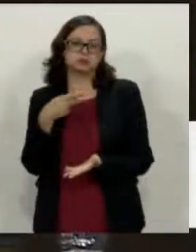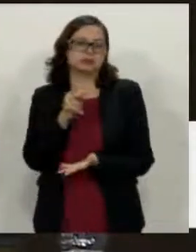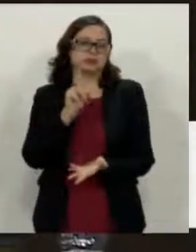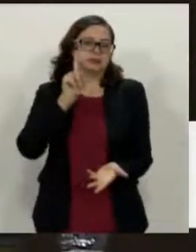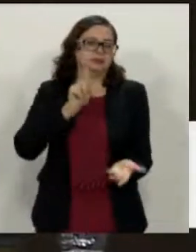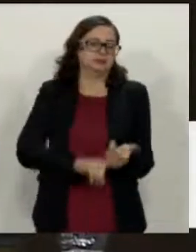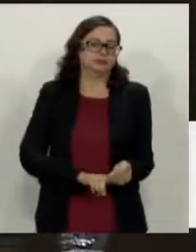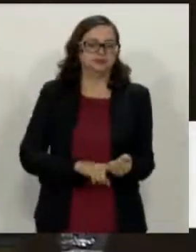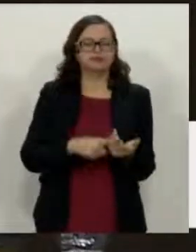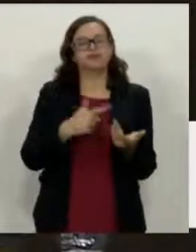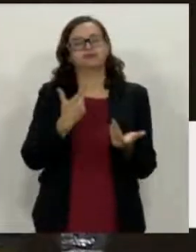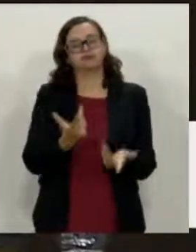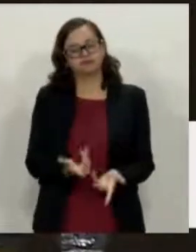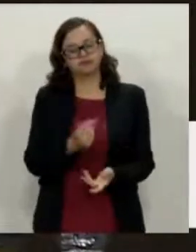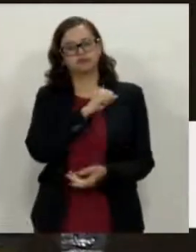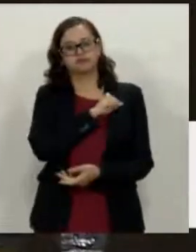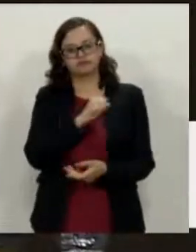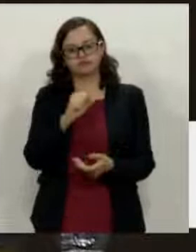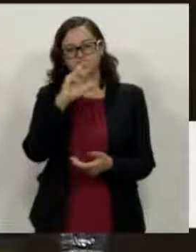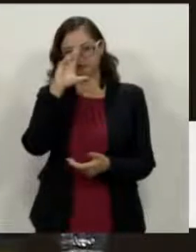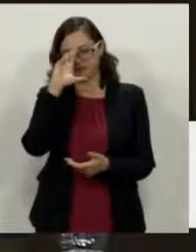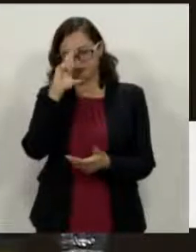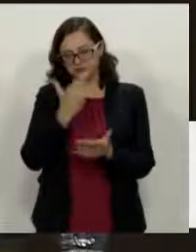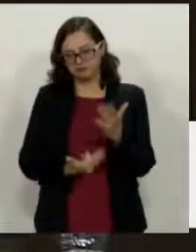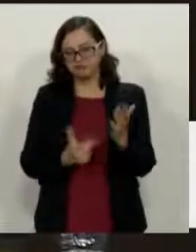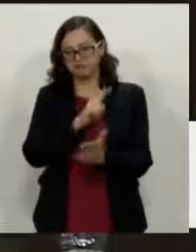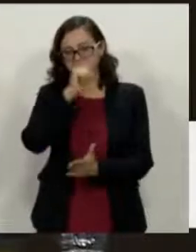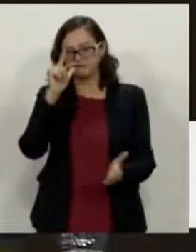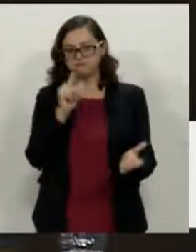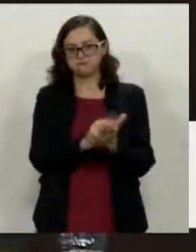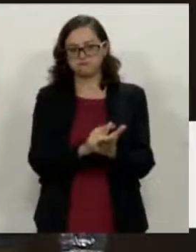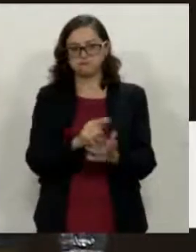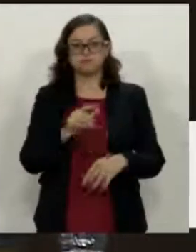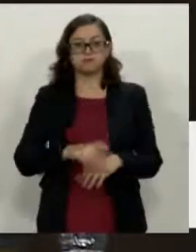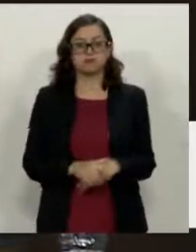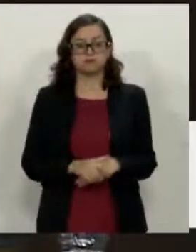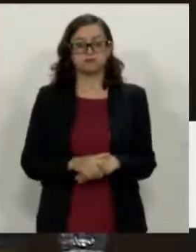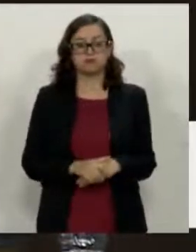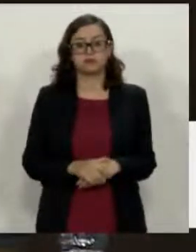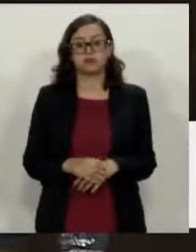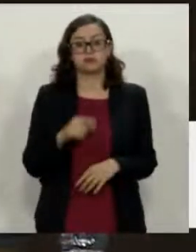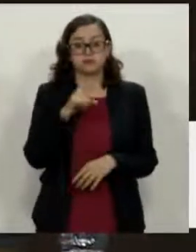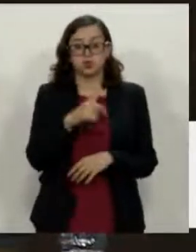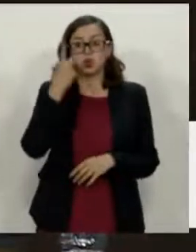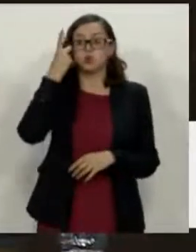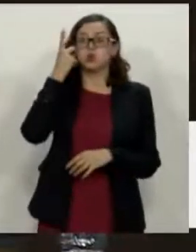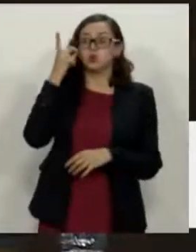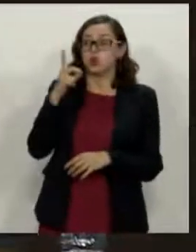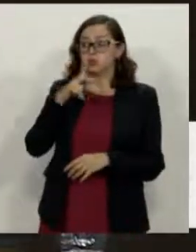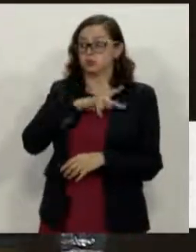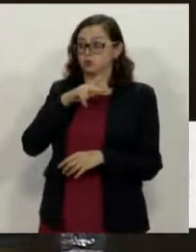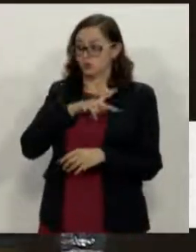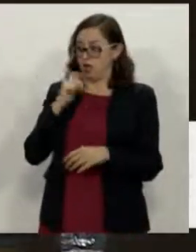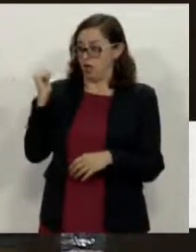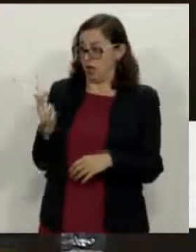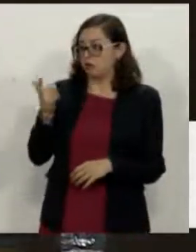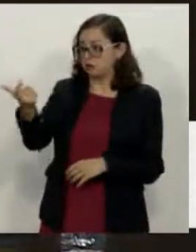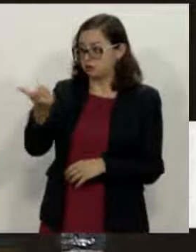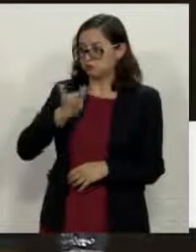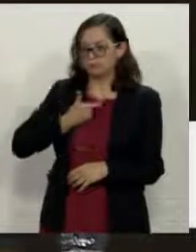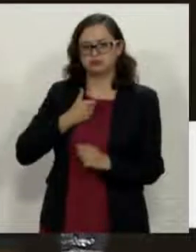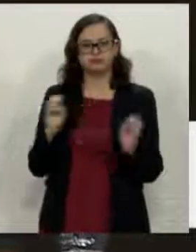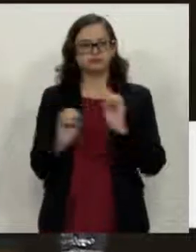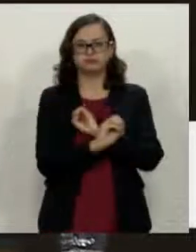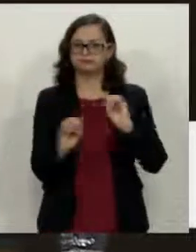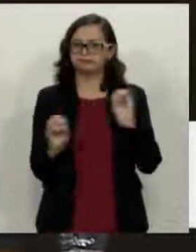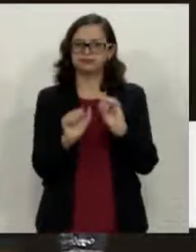conlleva contraprestaciones ni compensación alguna para quien se ostente como propietario del mismo, tal y como se ha